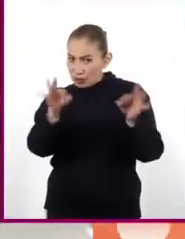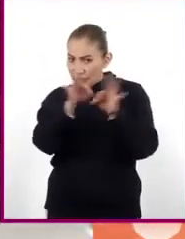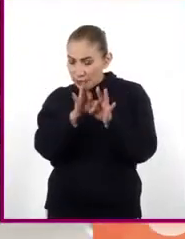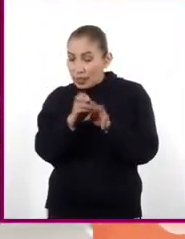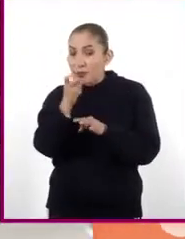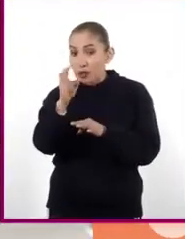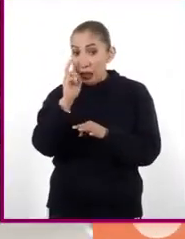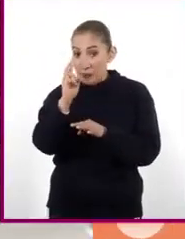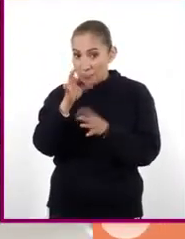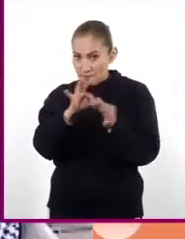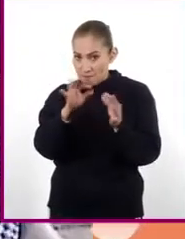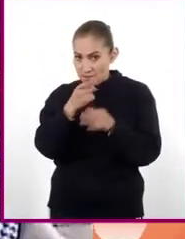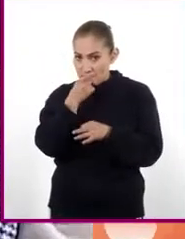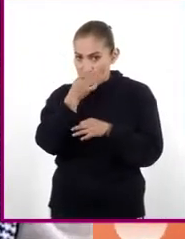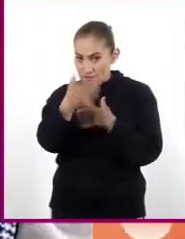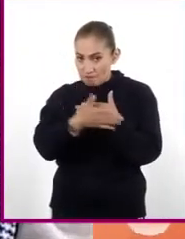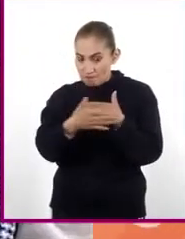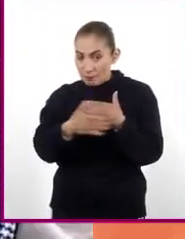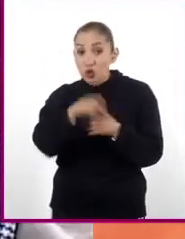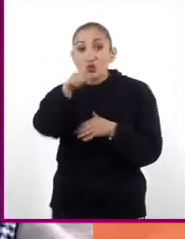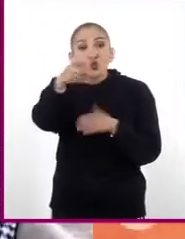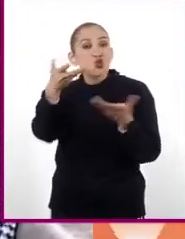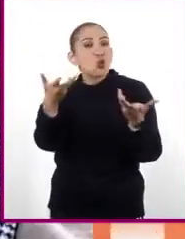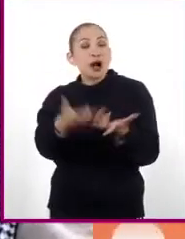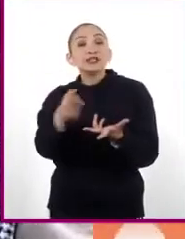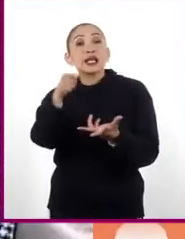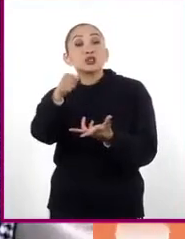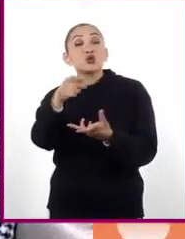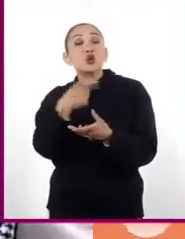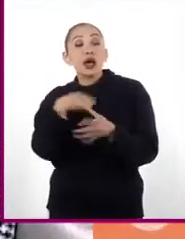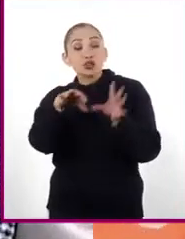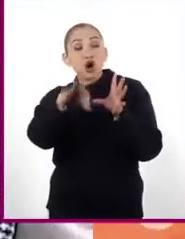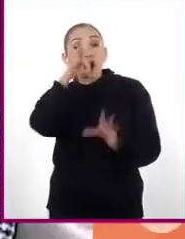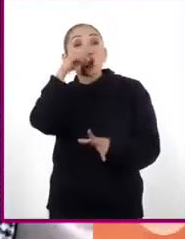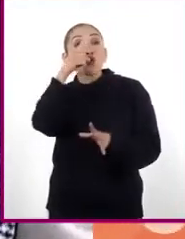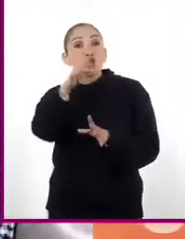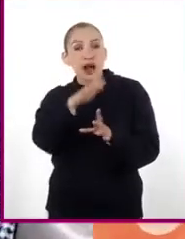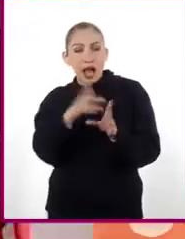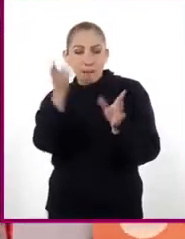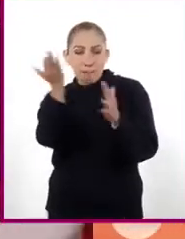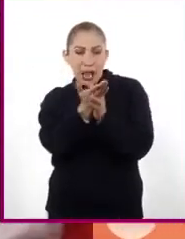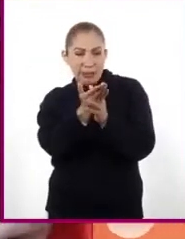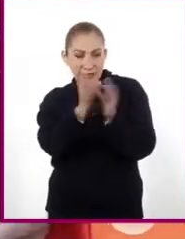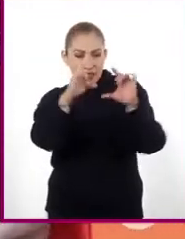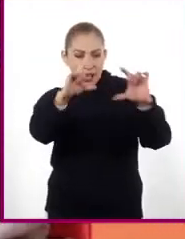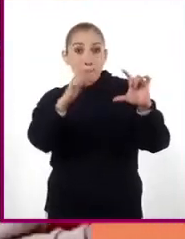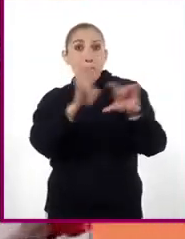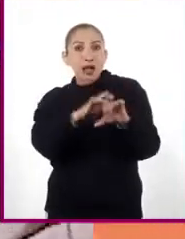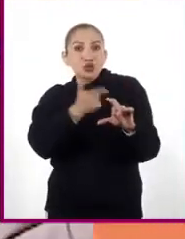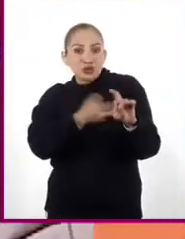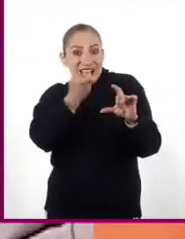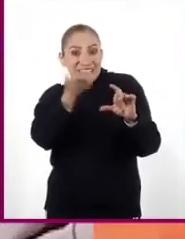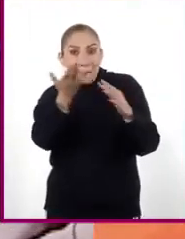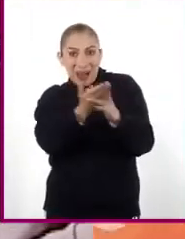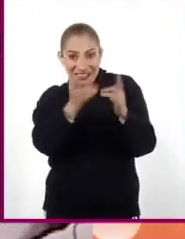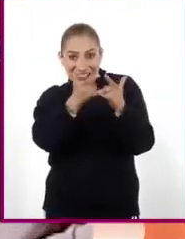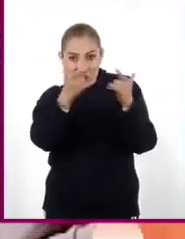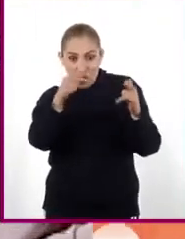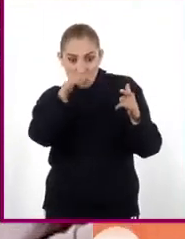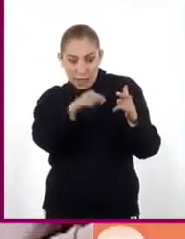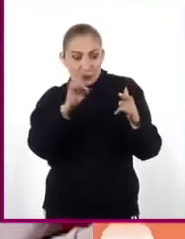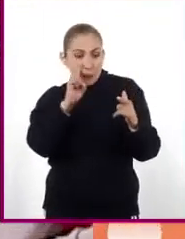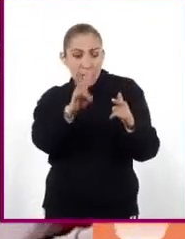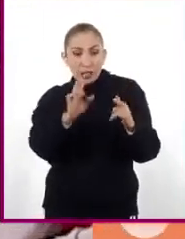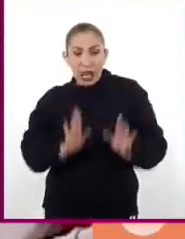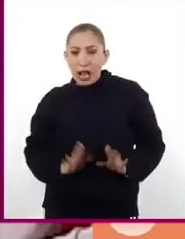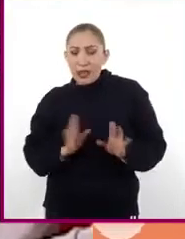pongan atención a las indicaciones. Lo que vamos a hacer es que van a escoger una escena, la que más les haya gustado, en donde sea